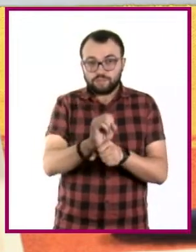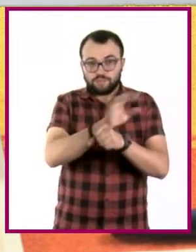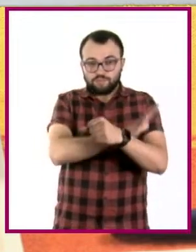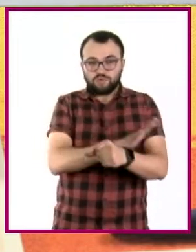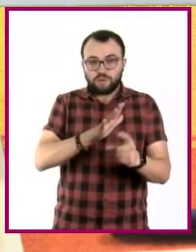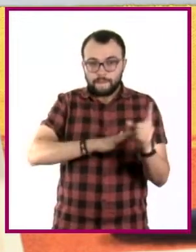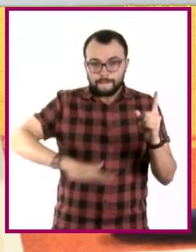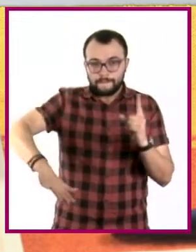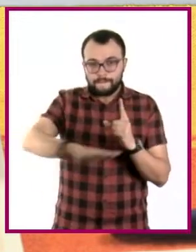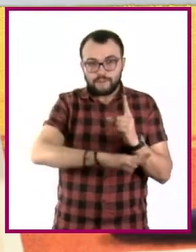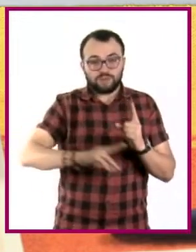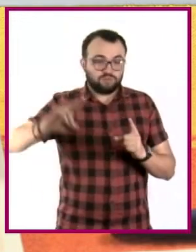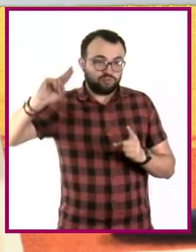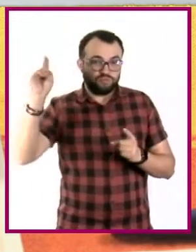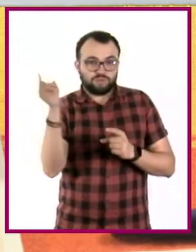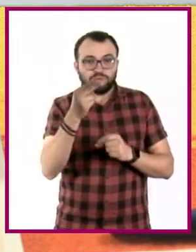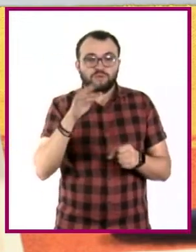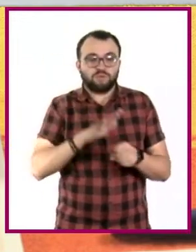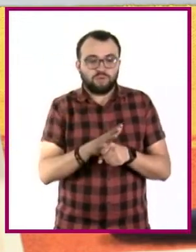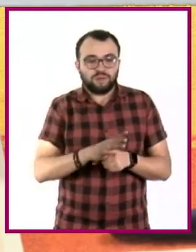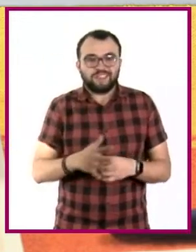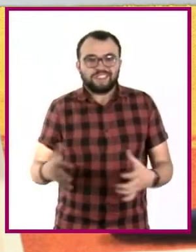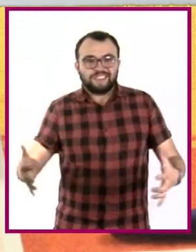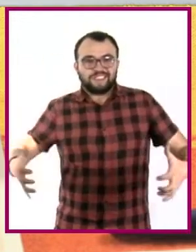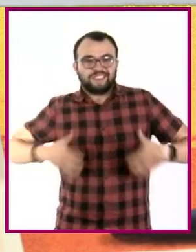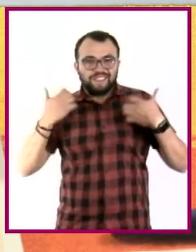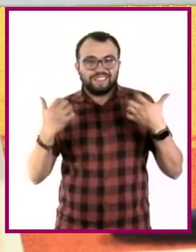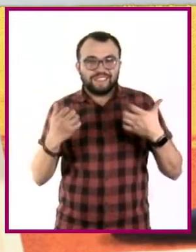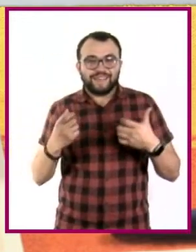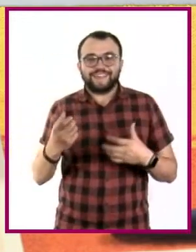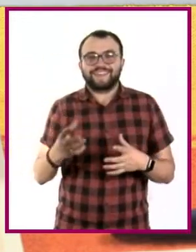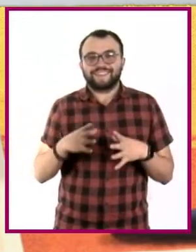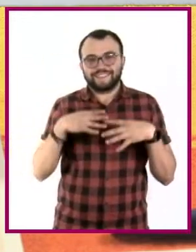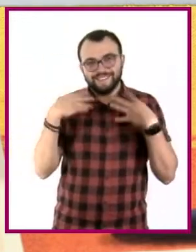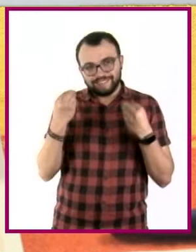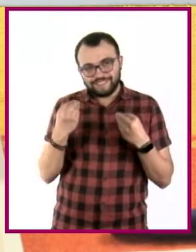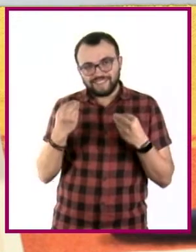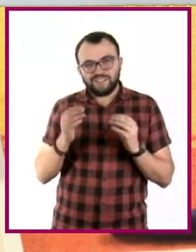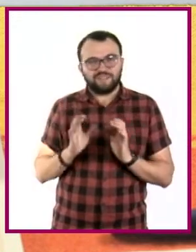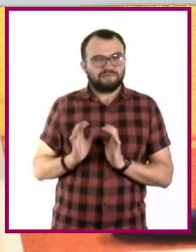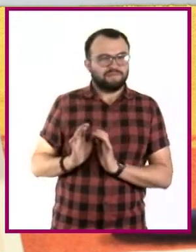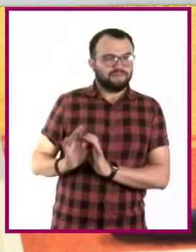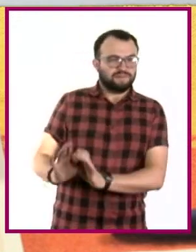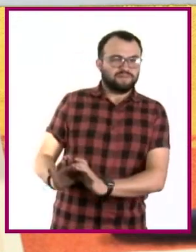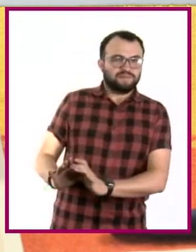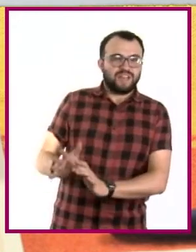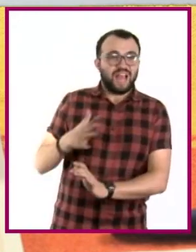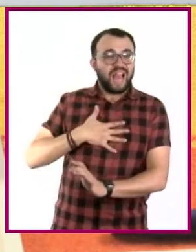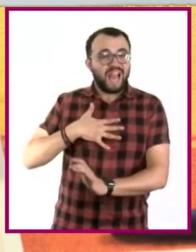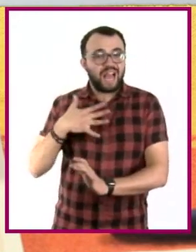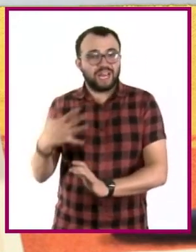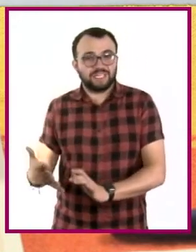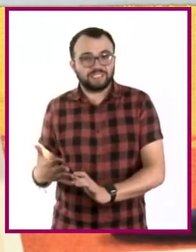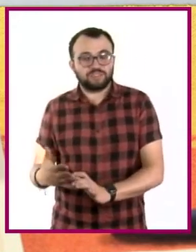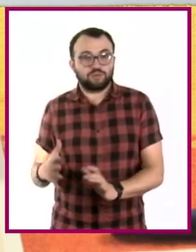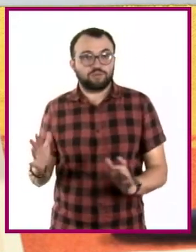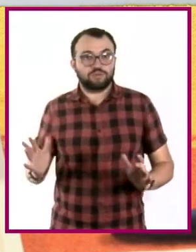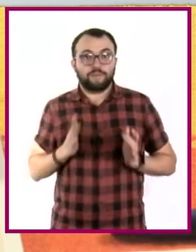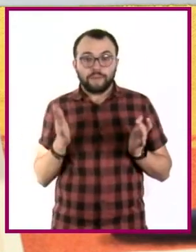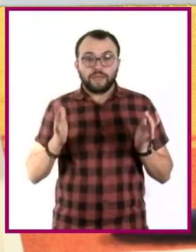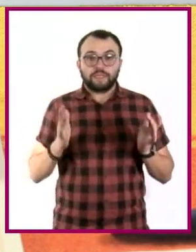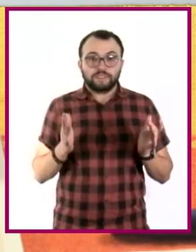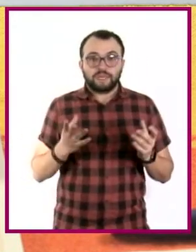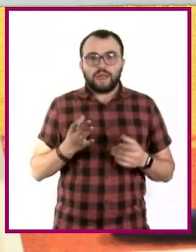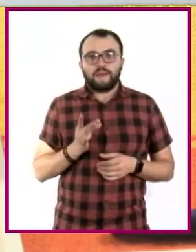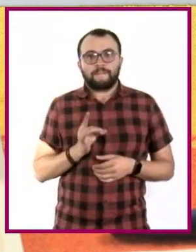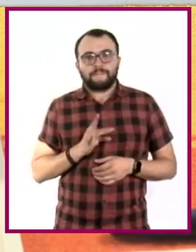básicas universales son la ira, la alegría, el desprecio, el asco, la sorpresa,